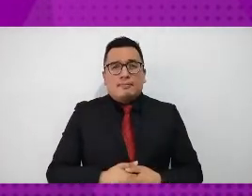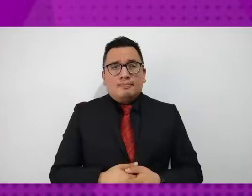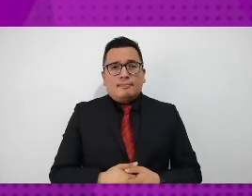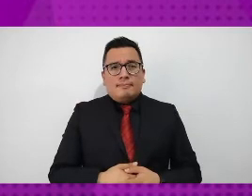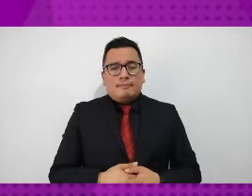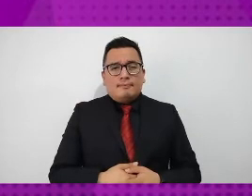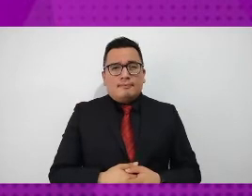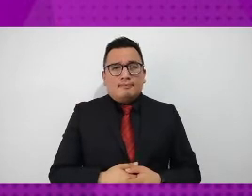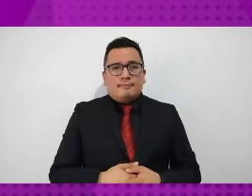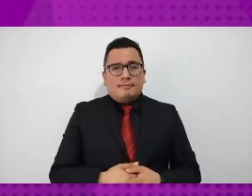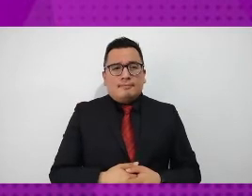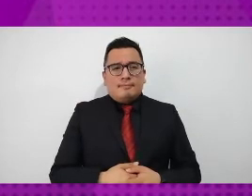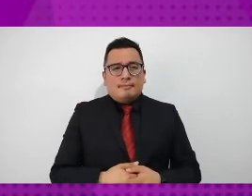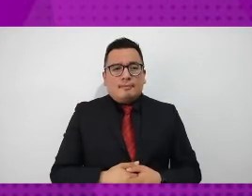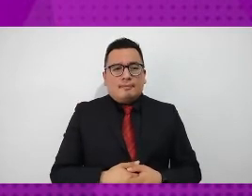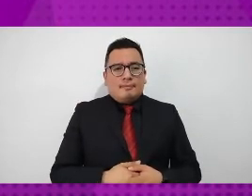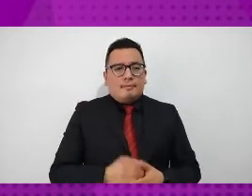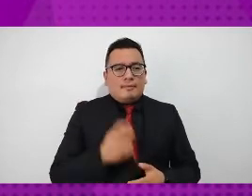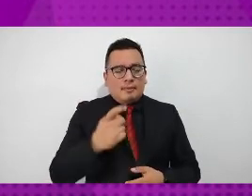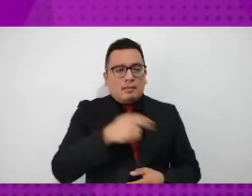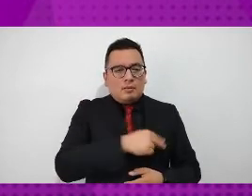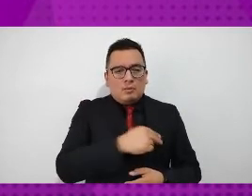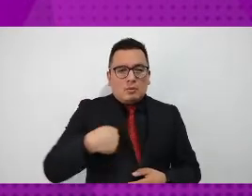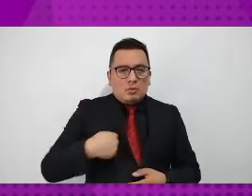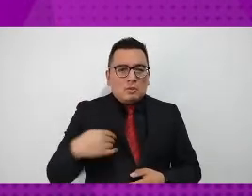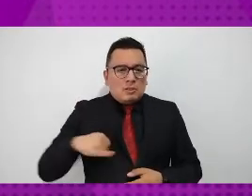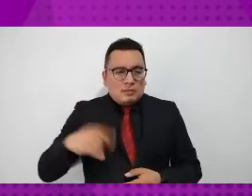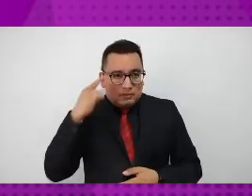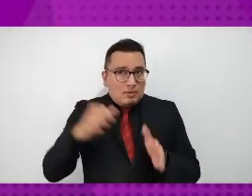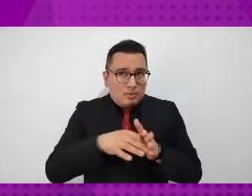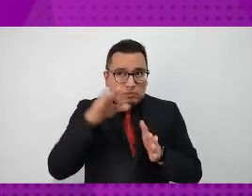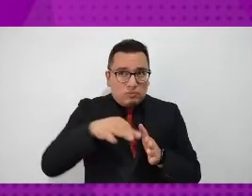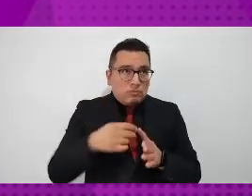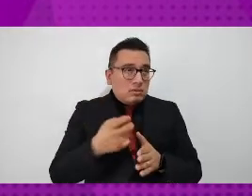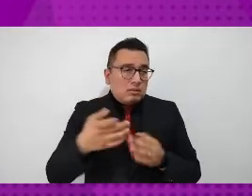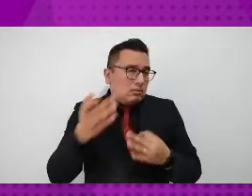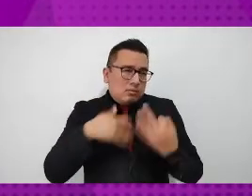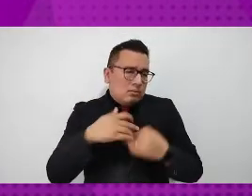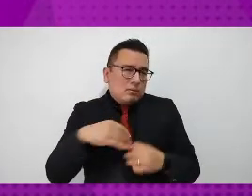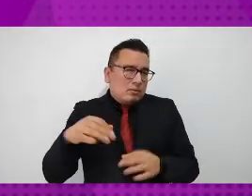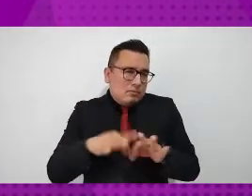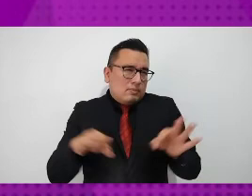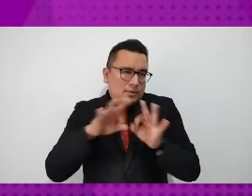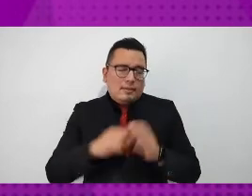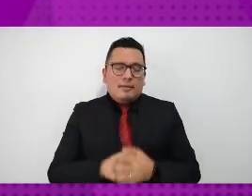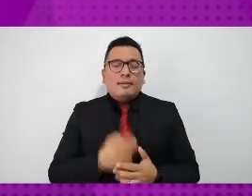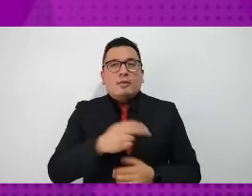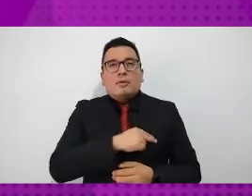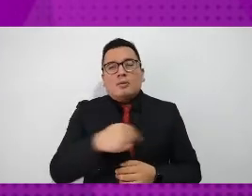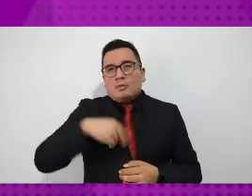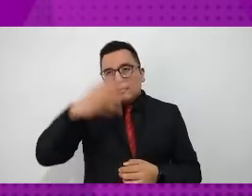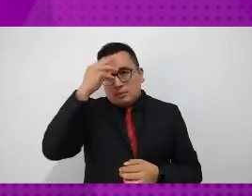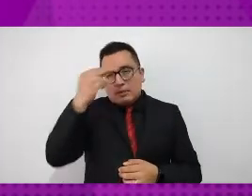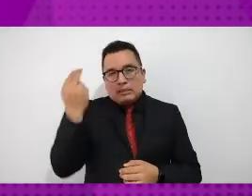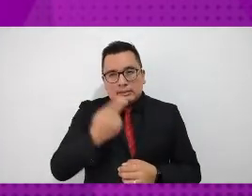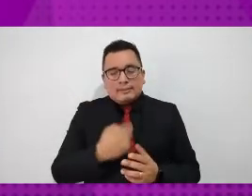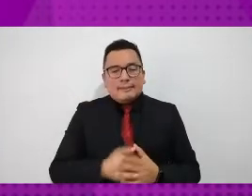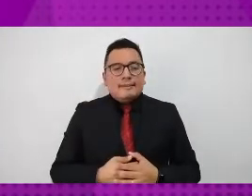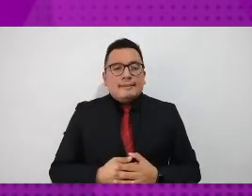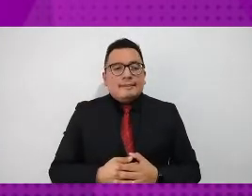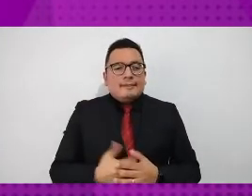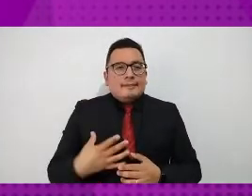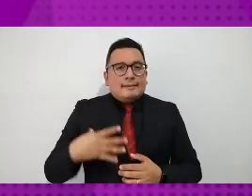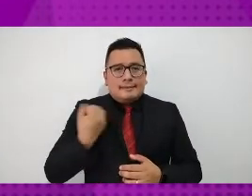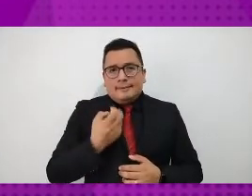toda elección para quienes nos ha paso en el mundo electoral todas las lecciones importantes nos deja las lecciones que tenemos que canalizar